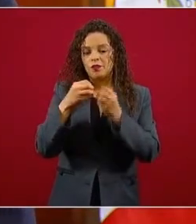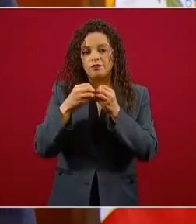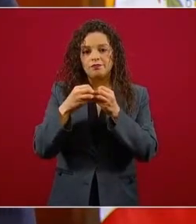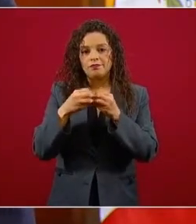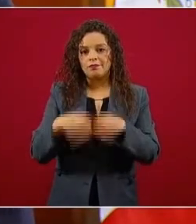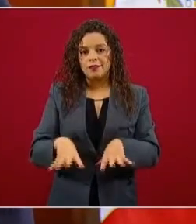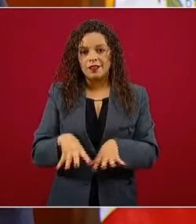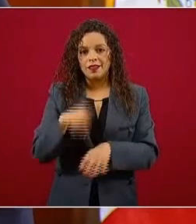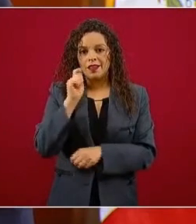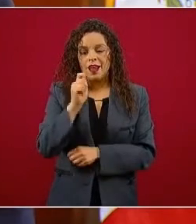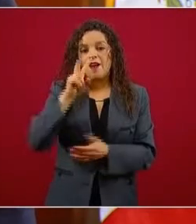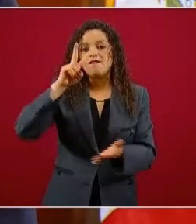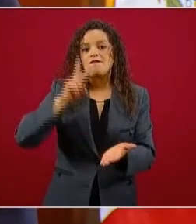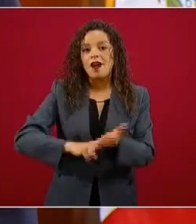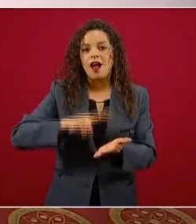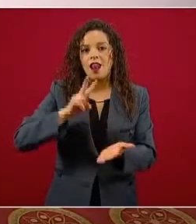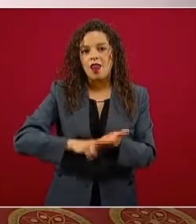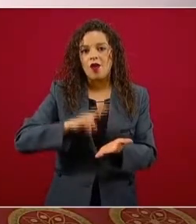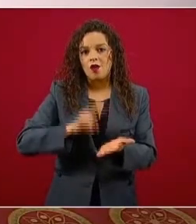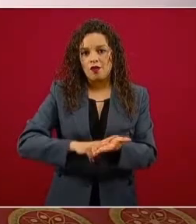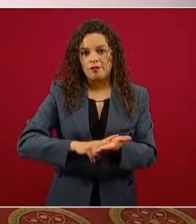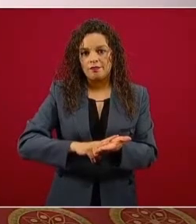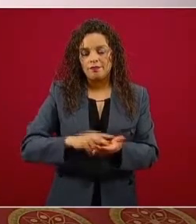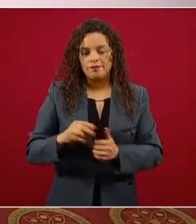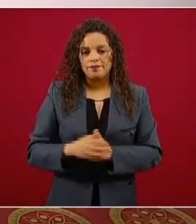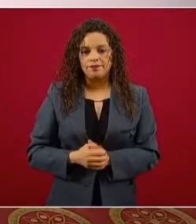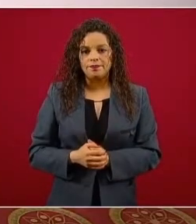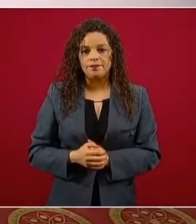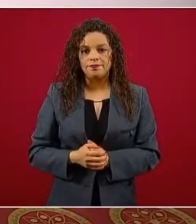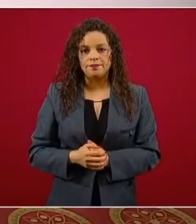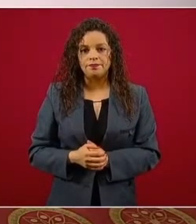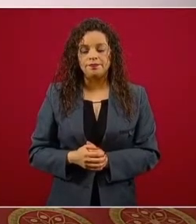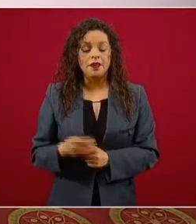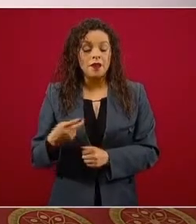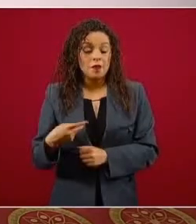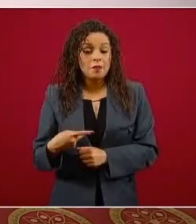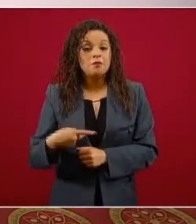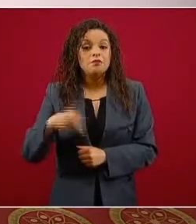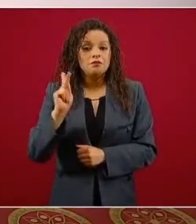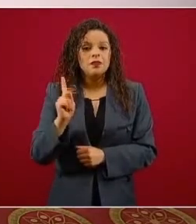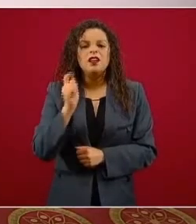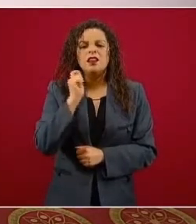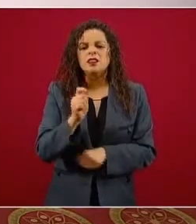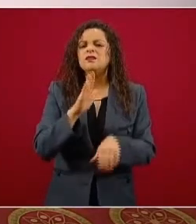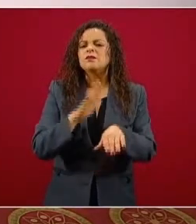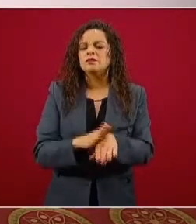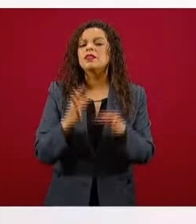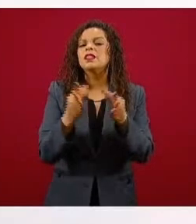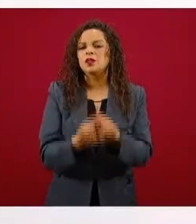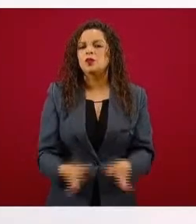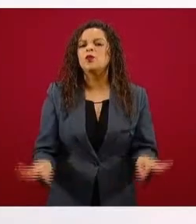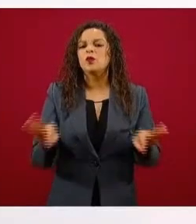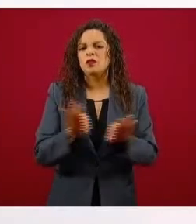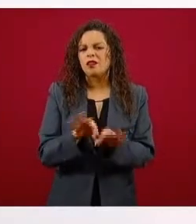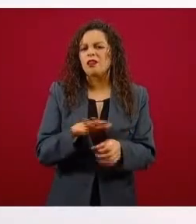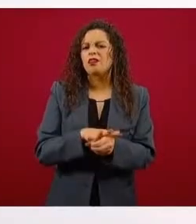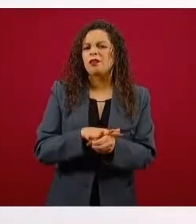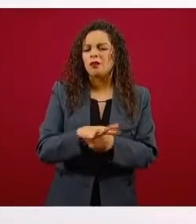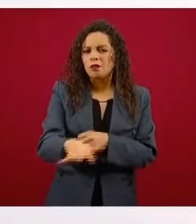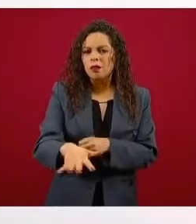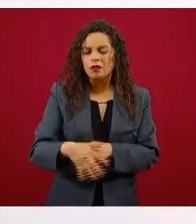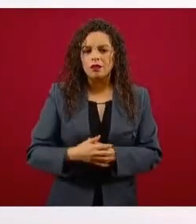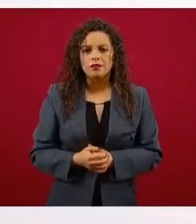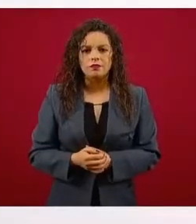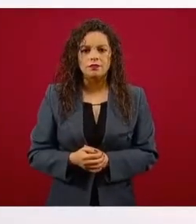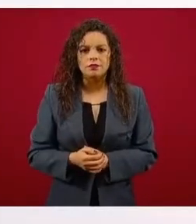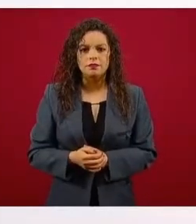fuerza, tanto valor. Sin embargo, lo más importante es que hemos